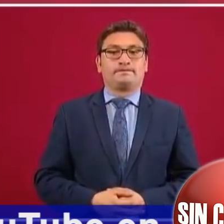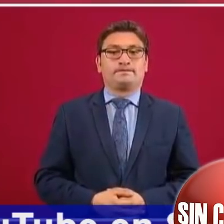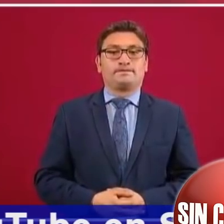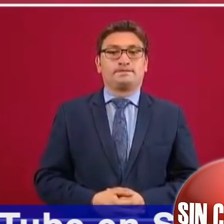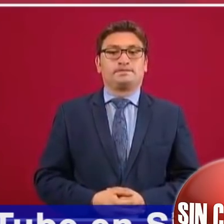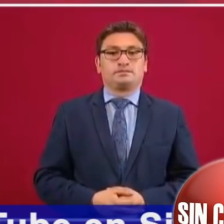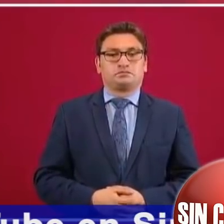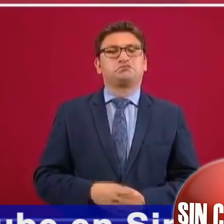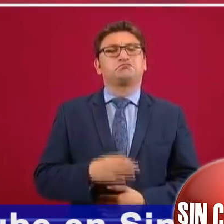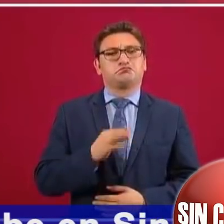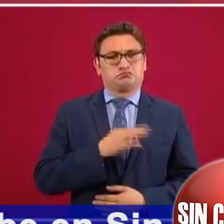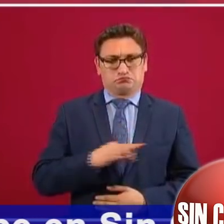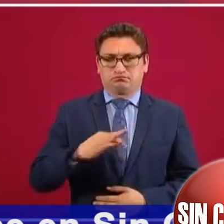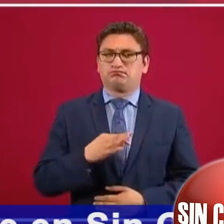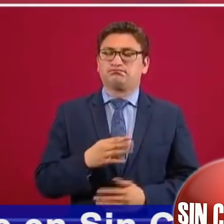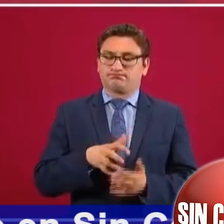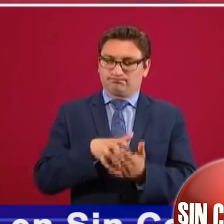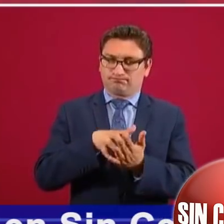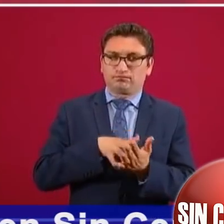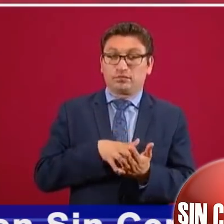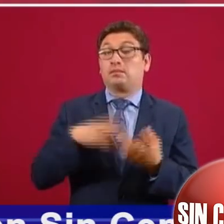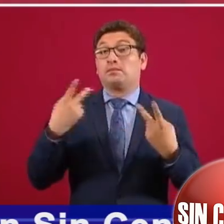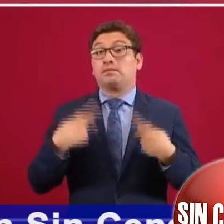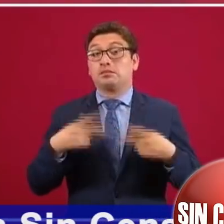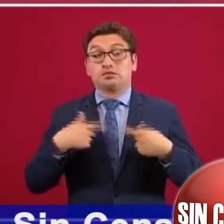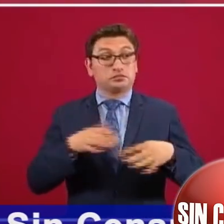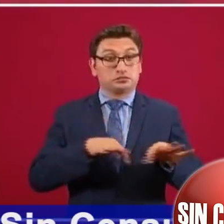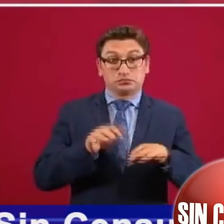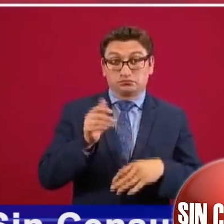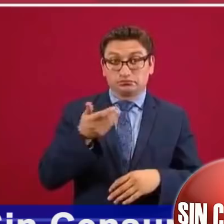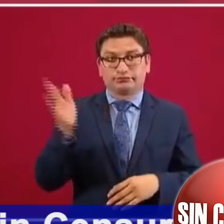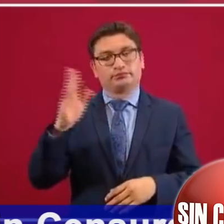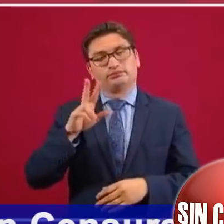se puede ahorrar sin despedir trabajadores,